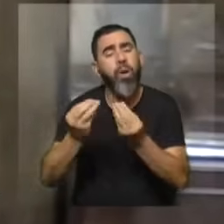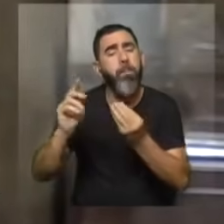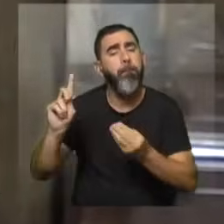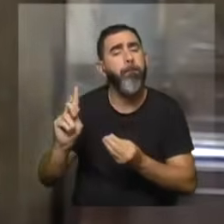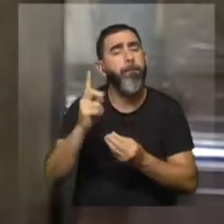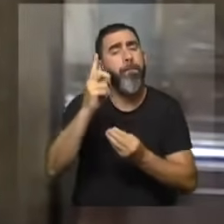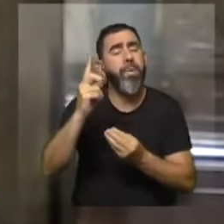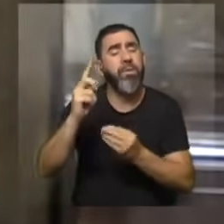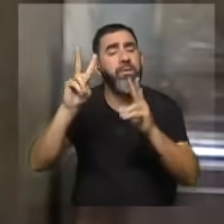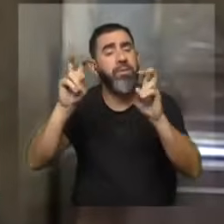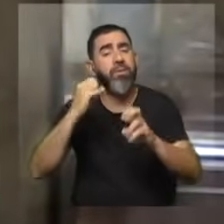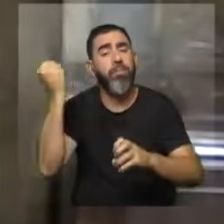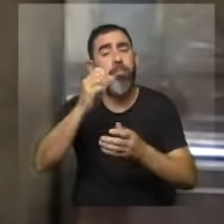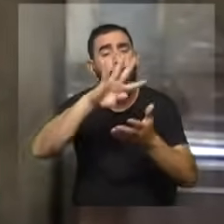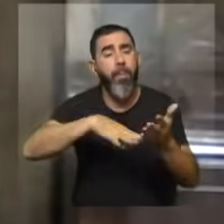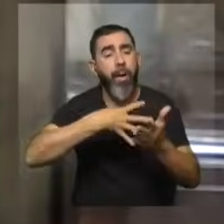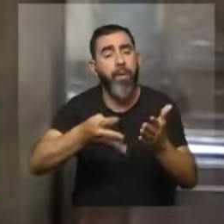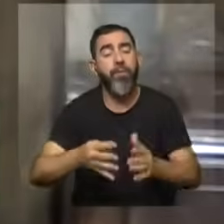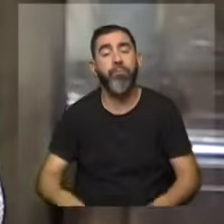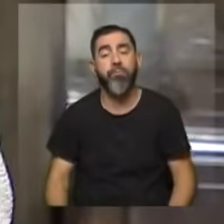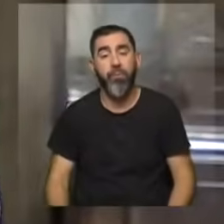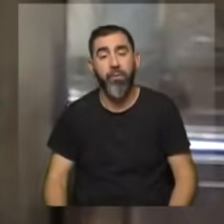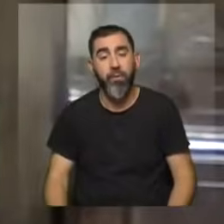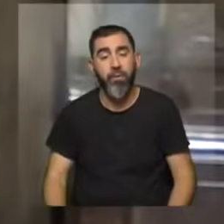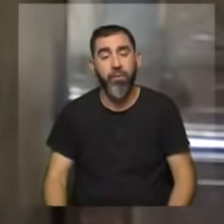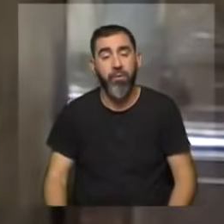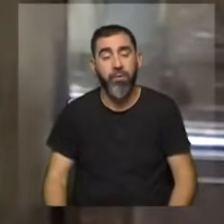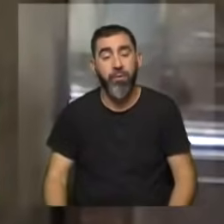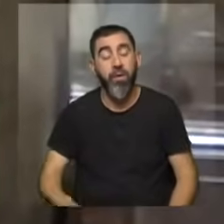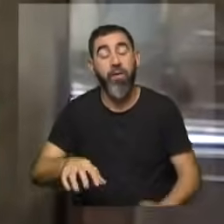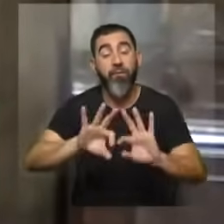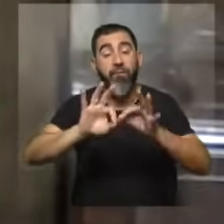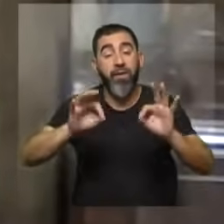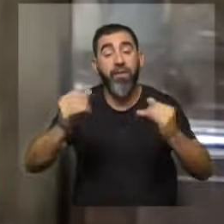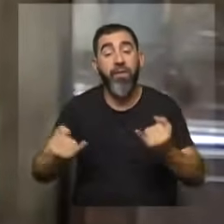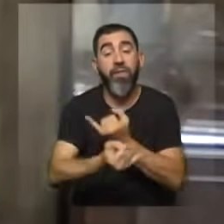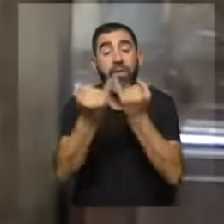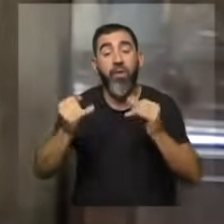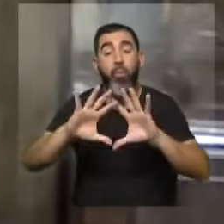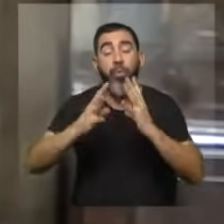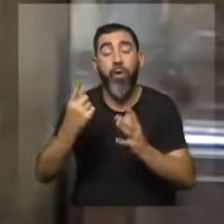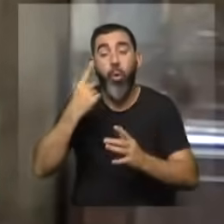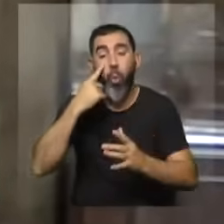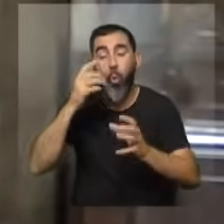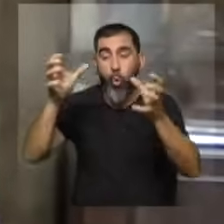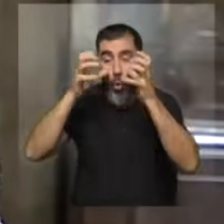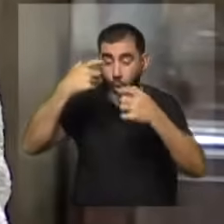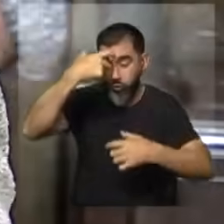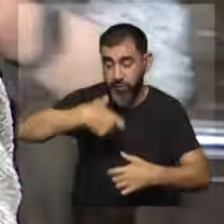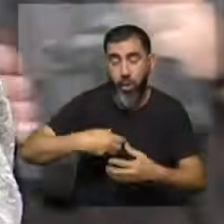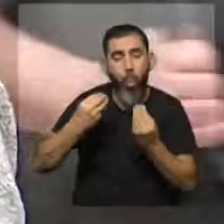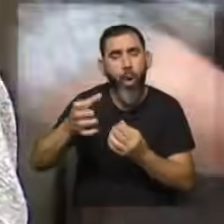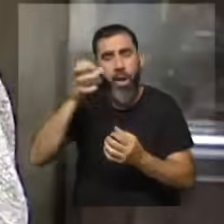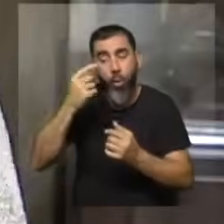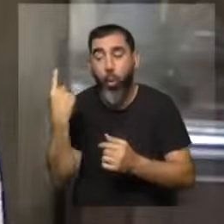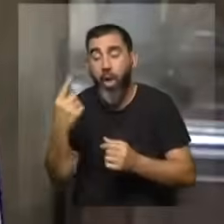principales prioridades de la agenda de la asociación bien bueno el lema del Día Mundial de la diabetes de este año es conocer tu riesgo Cuál es el riesgo que tenemos